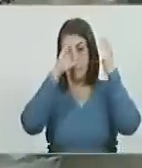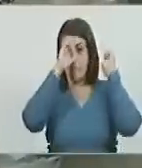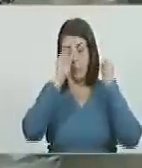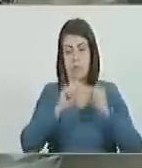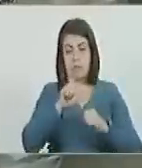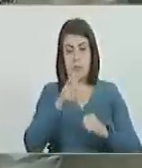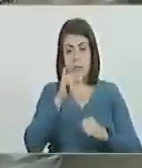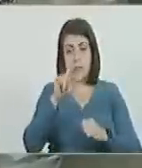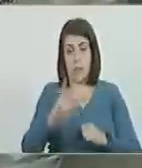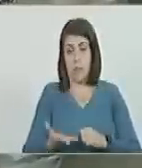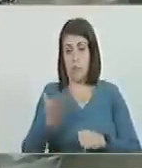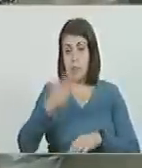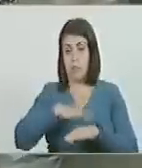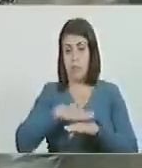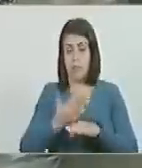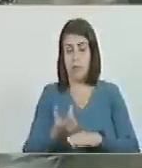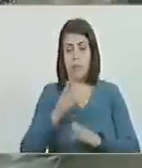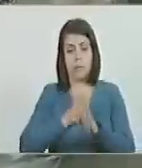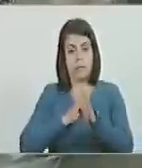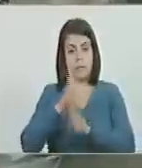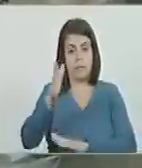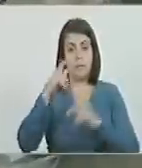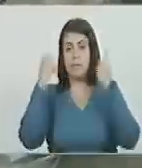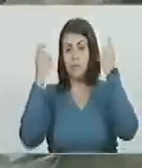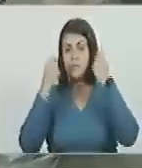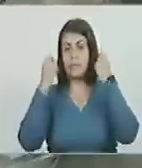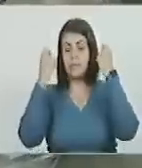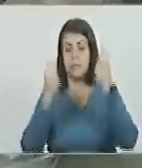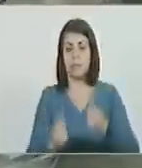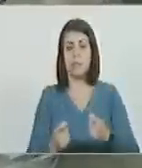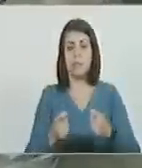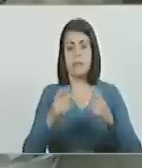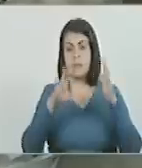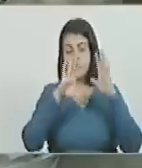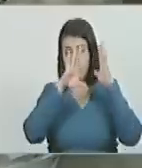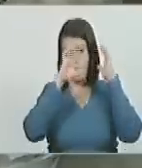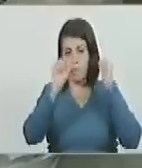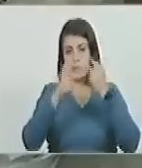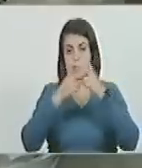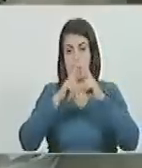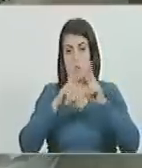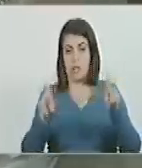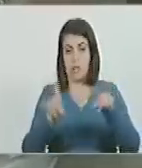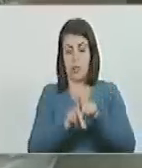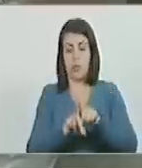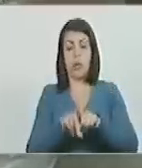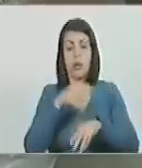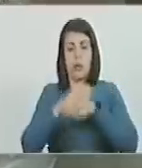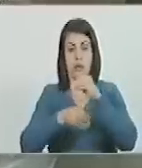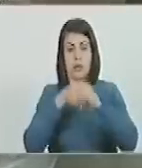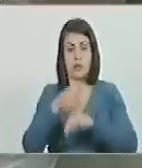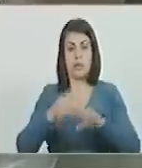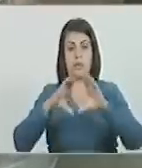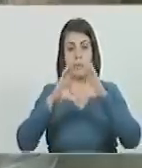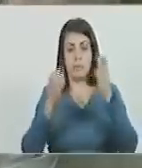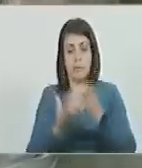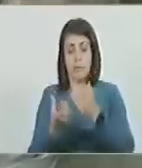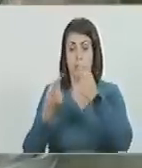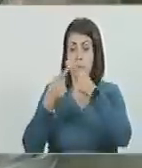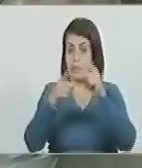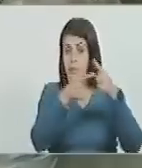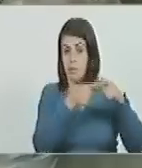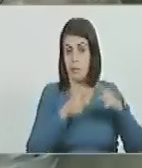Gil serán fundamentales para continuar promoviendo la diplomacia de paz, así como la construcción de un mundo